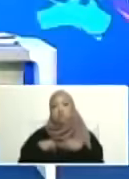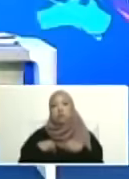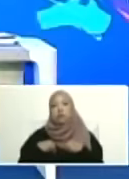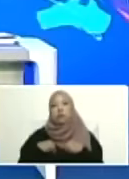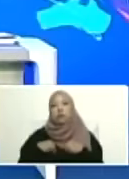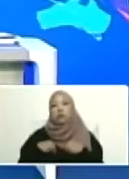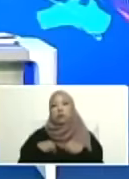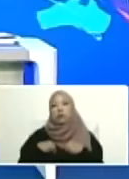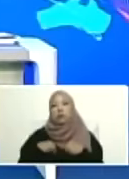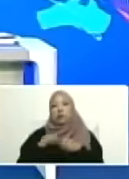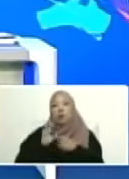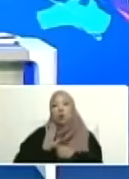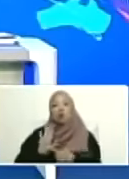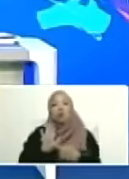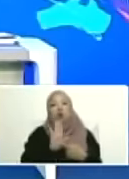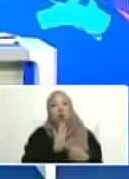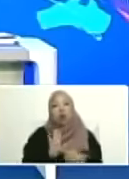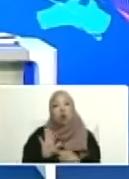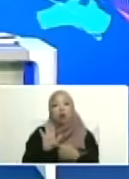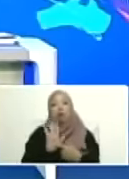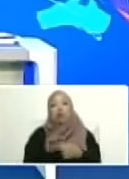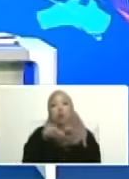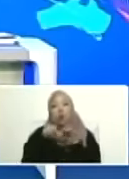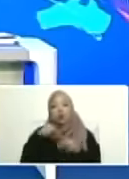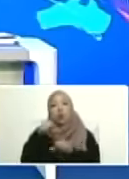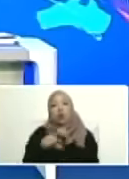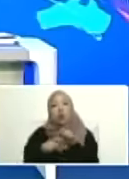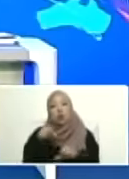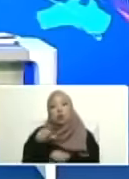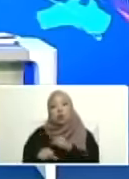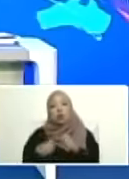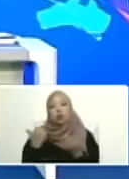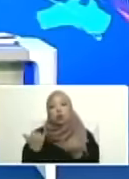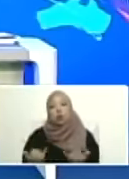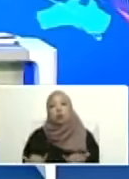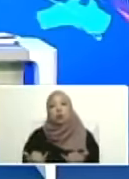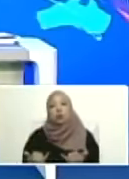y que hemos venido mostrando consecutivamente.